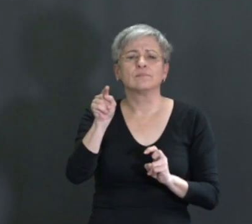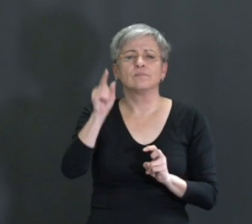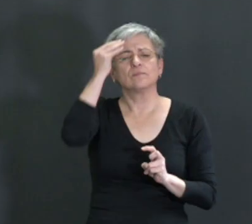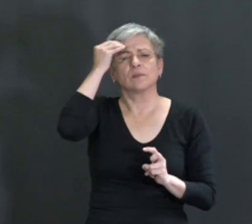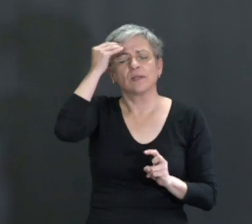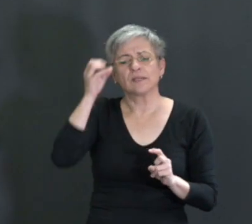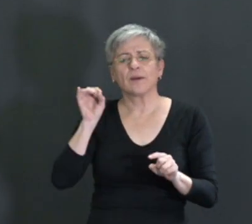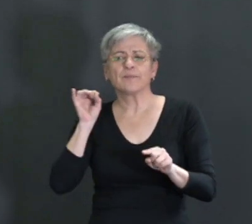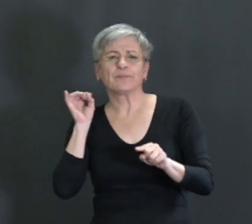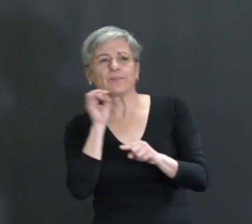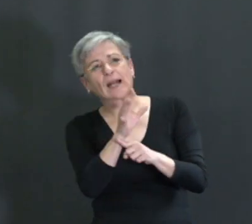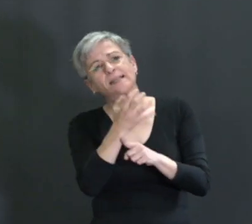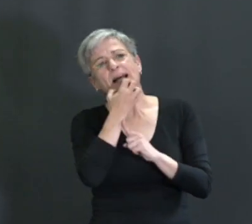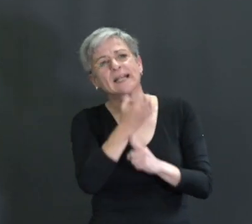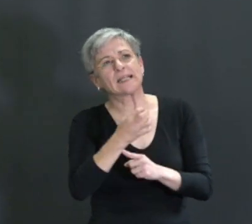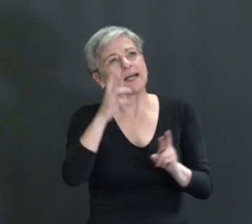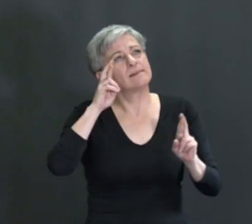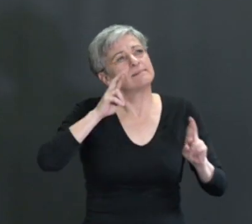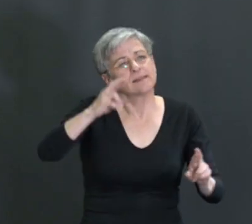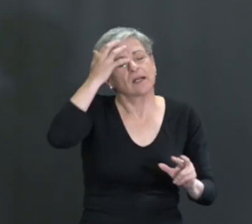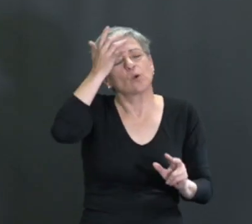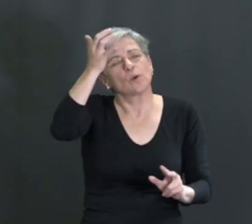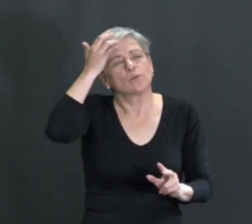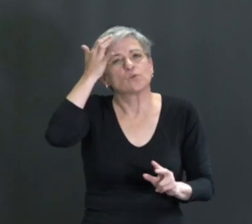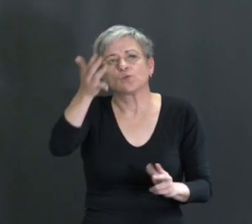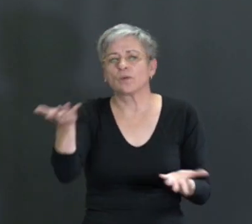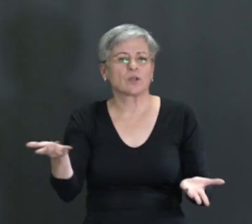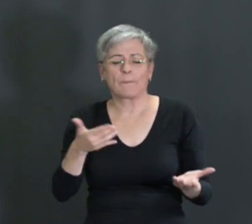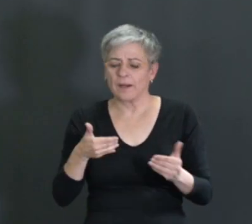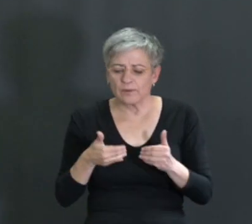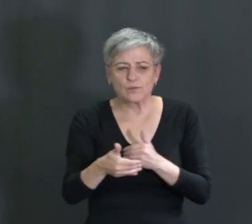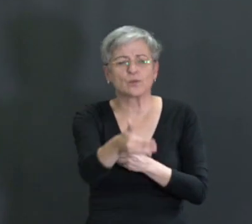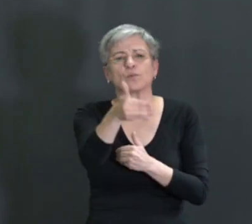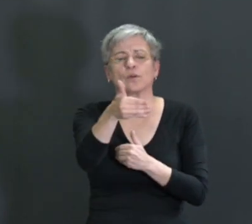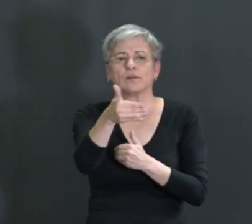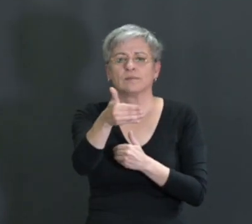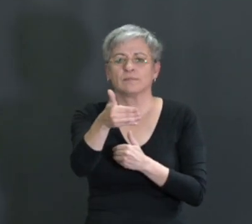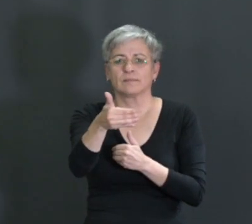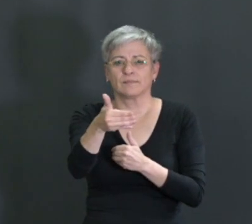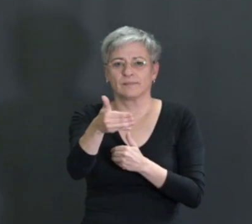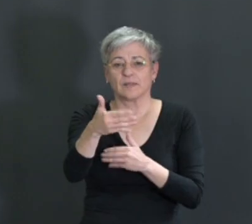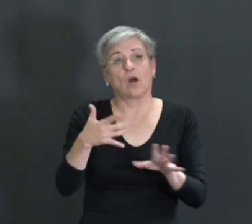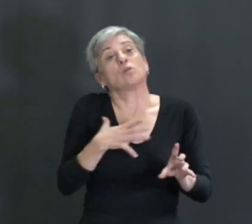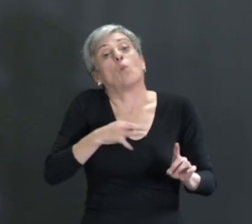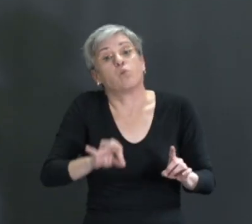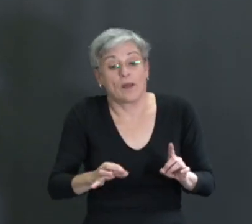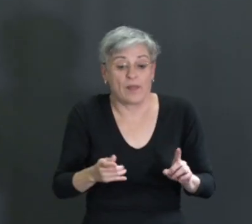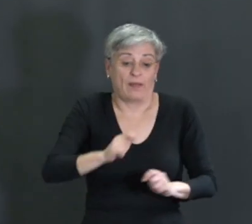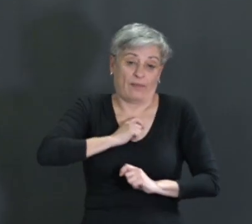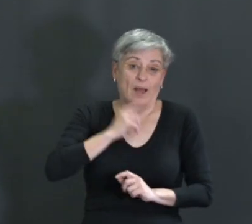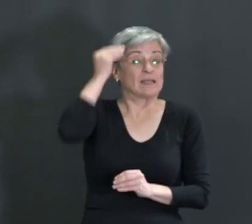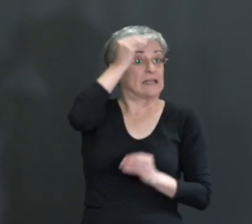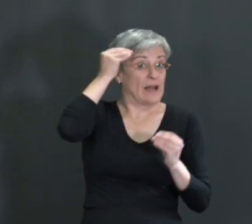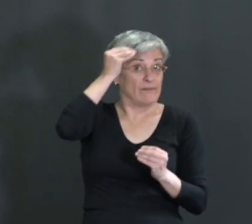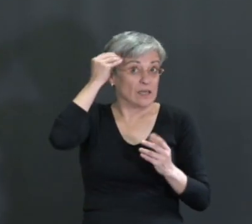esa carta a los Reyes, ese sueño para el futuro? También nos puedes dejar una reflexión o las dos